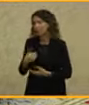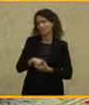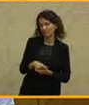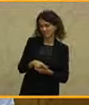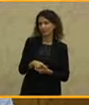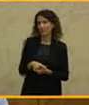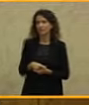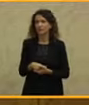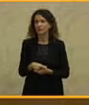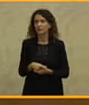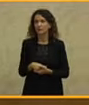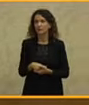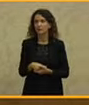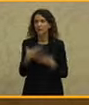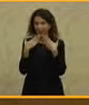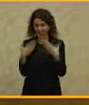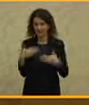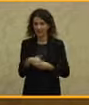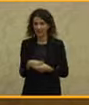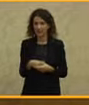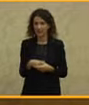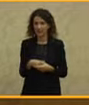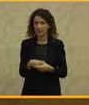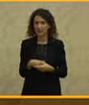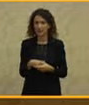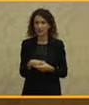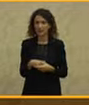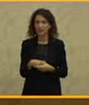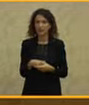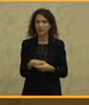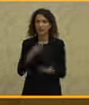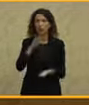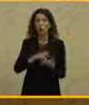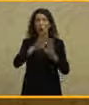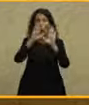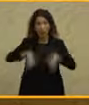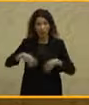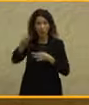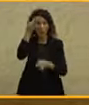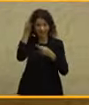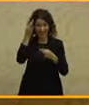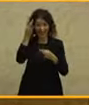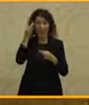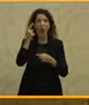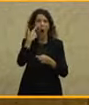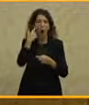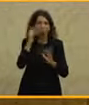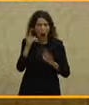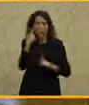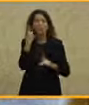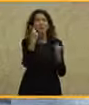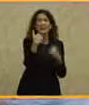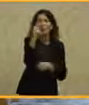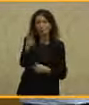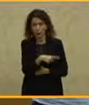bien. Vale, gracias. Bueno, por aquí vamos a ver los últimos detalles, si es que falta alguna cosita, ¿vale?